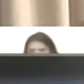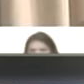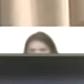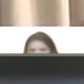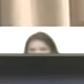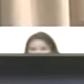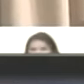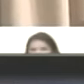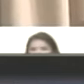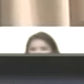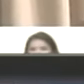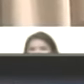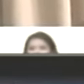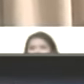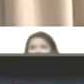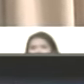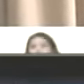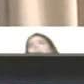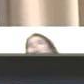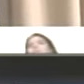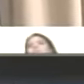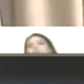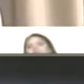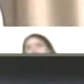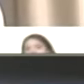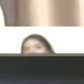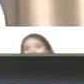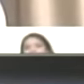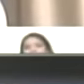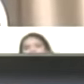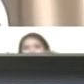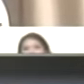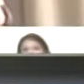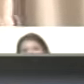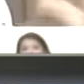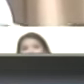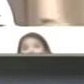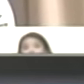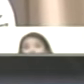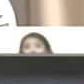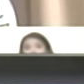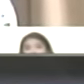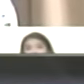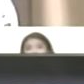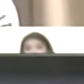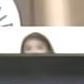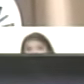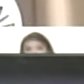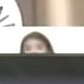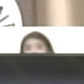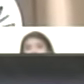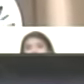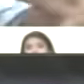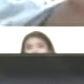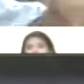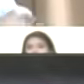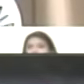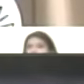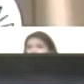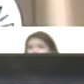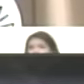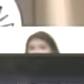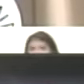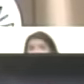ocasionado esta situación. Esto sucedió aproximadamente a 20 para las 9 de la noche, 4 minutos después de que un personal había